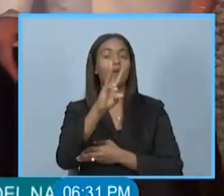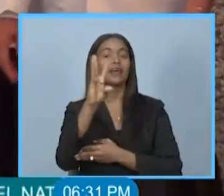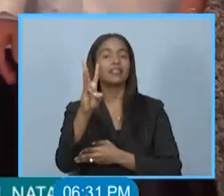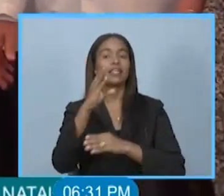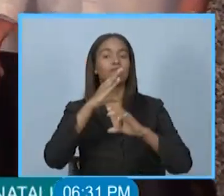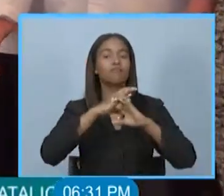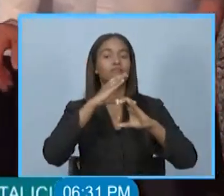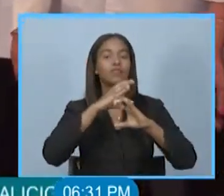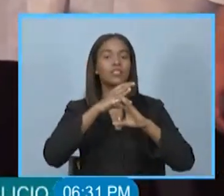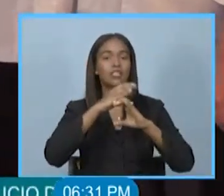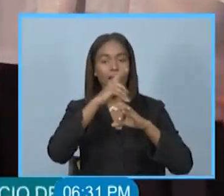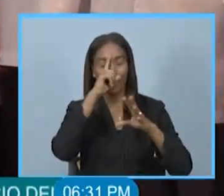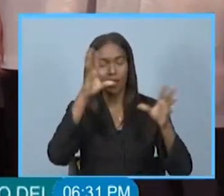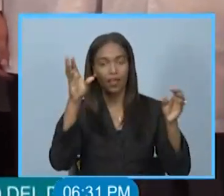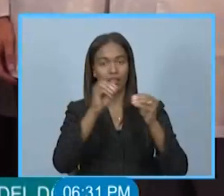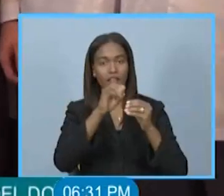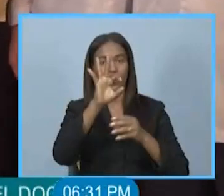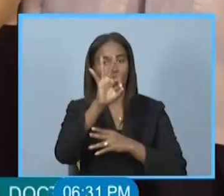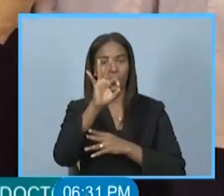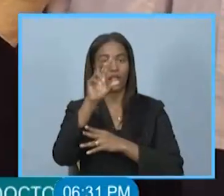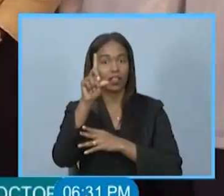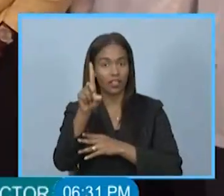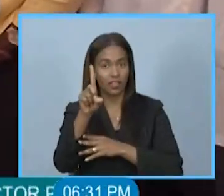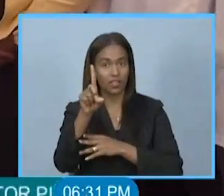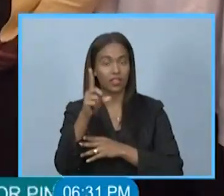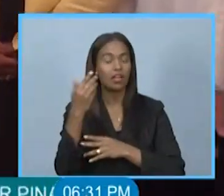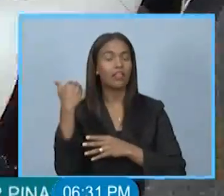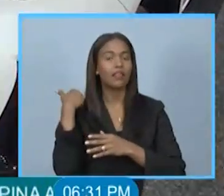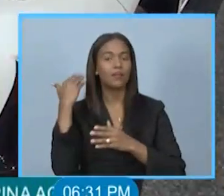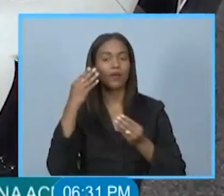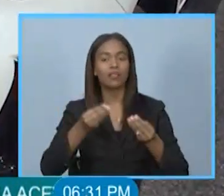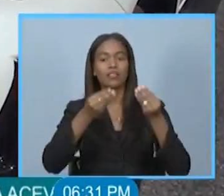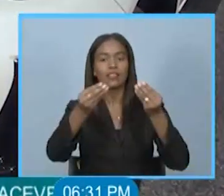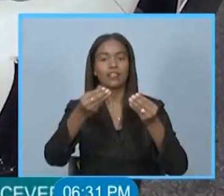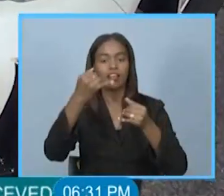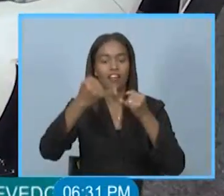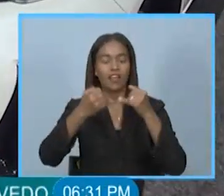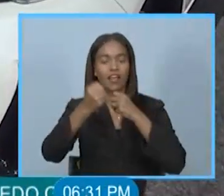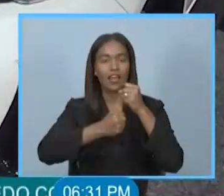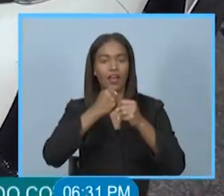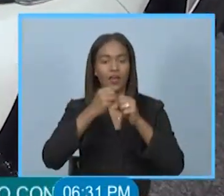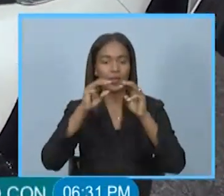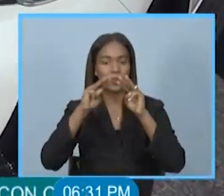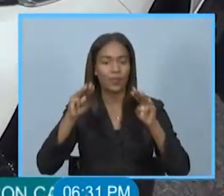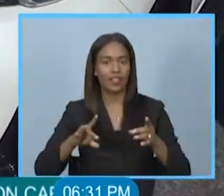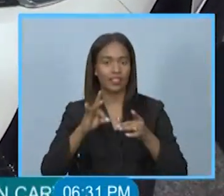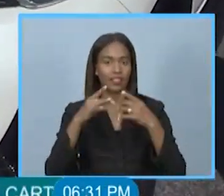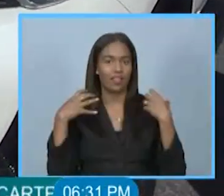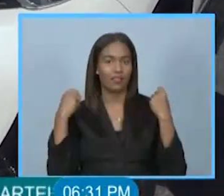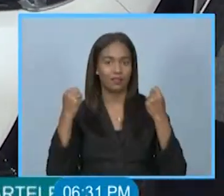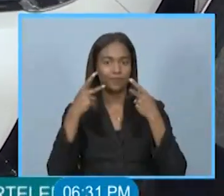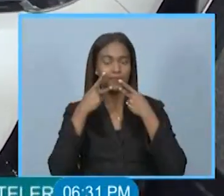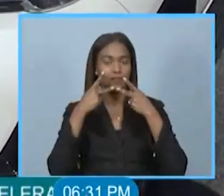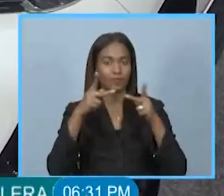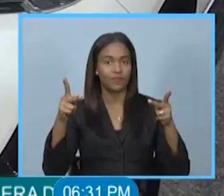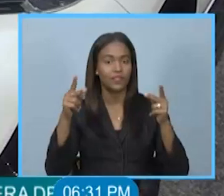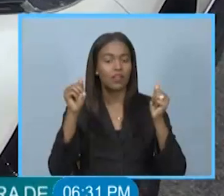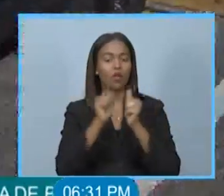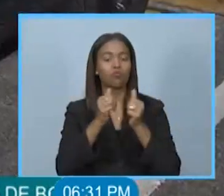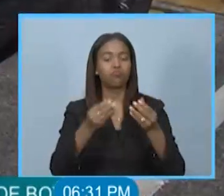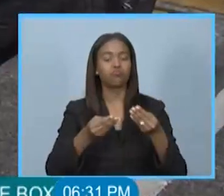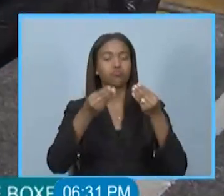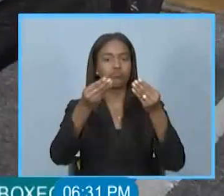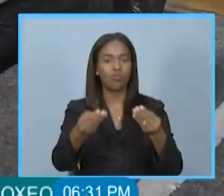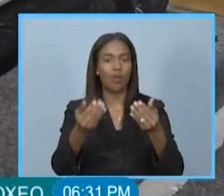camionetas de un total de 91 que recibirá al final de año el Ministerio de salud pública con la